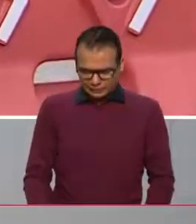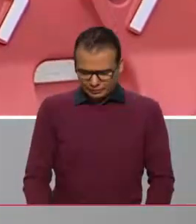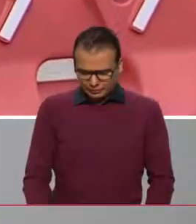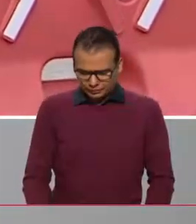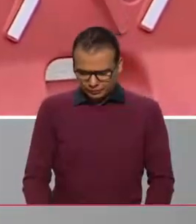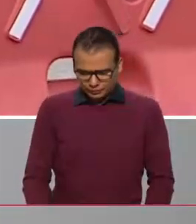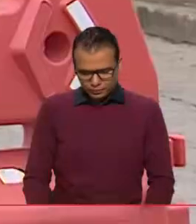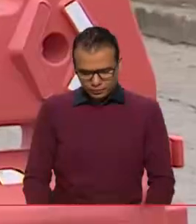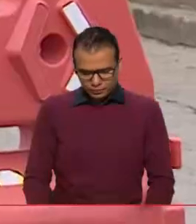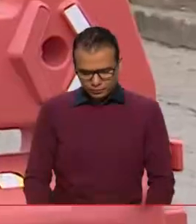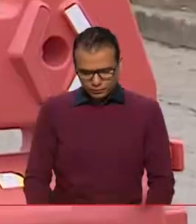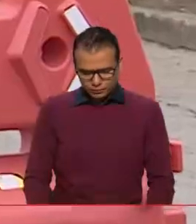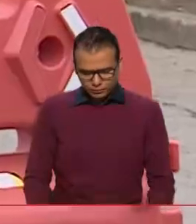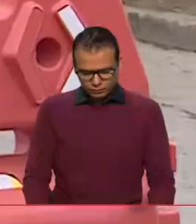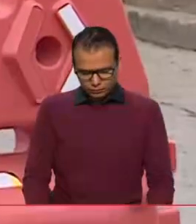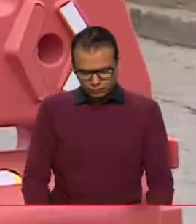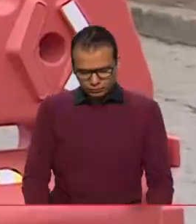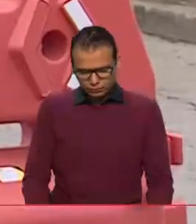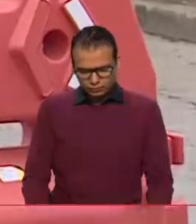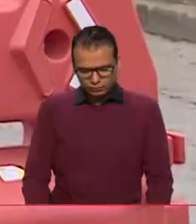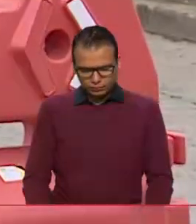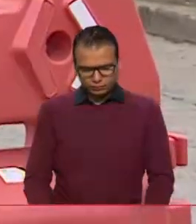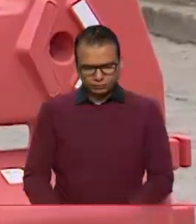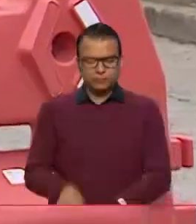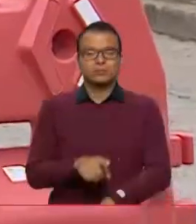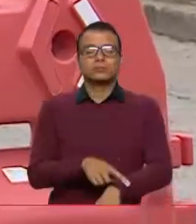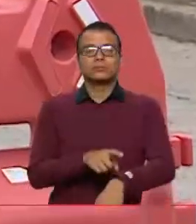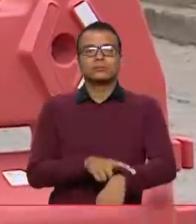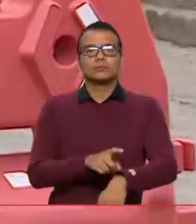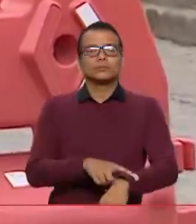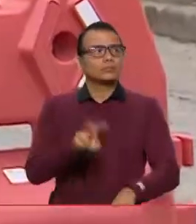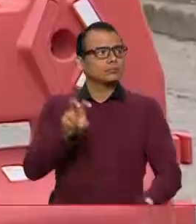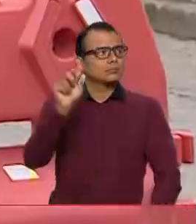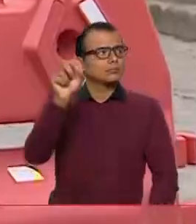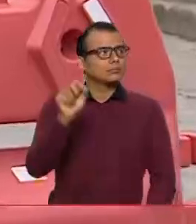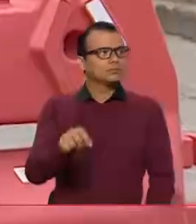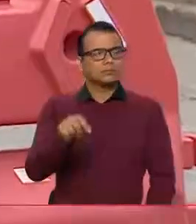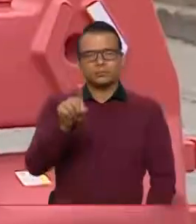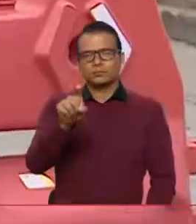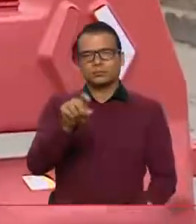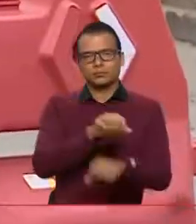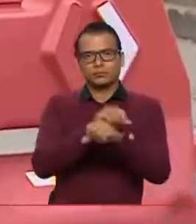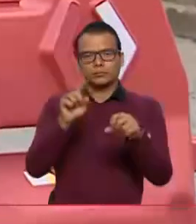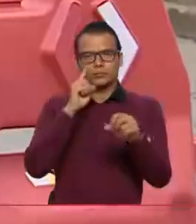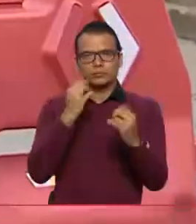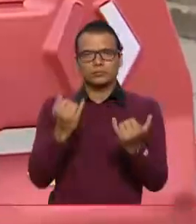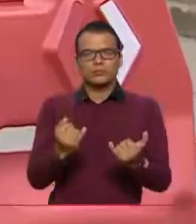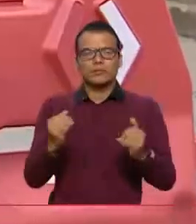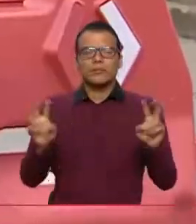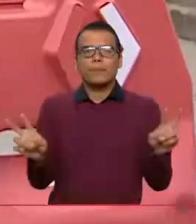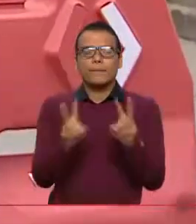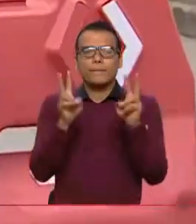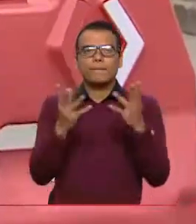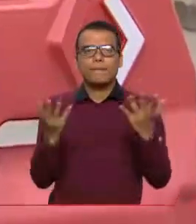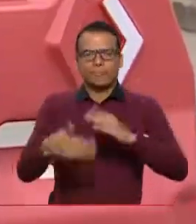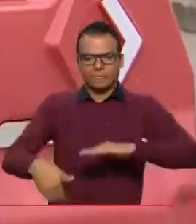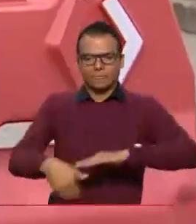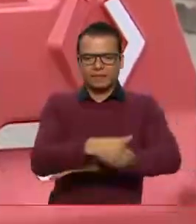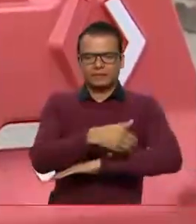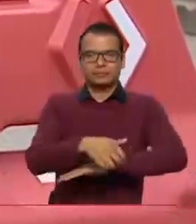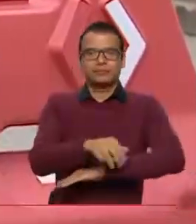Compañeras, buenos días nuevamente. 7:06 de la mañana. Estamos en directo aquí sobre la autopista en inmediaciones de la